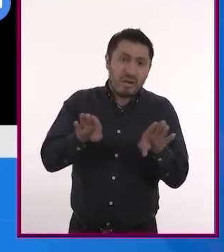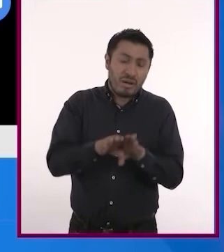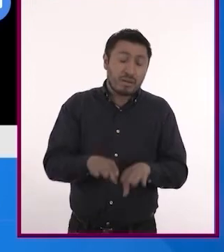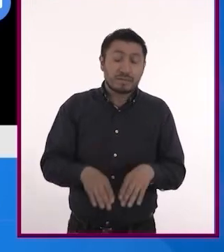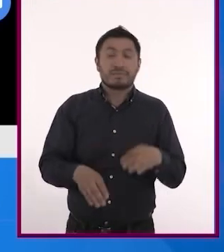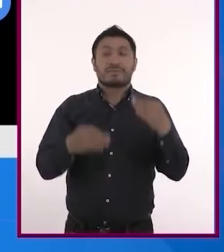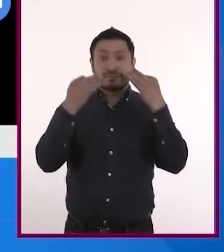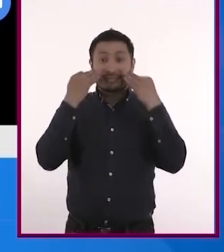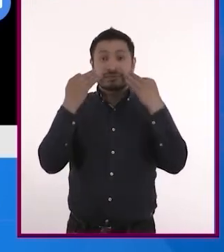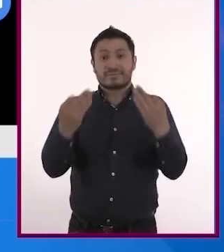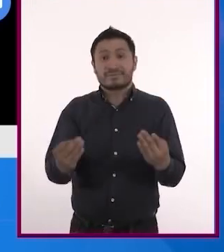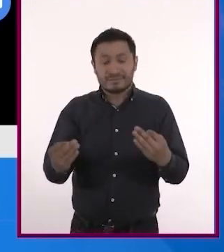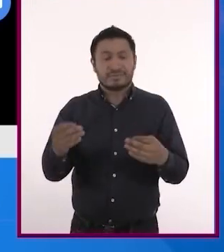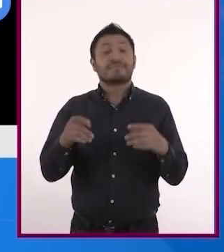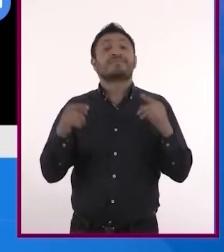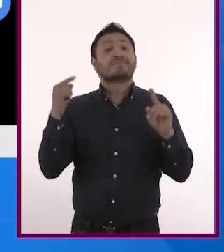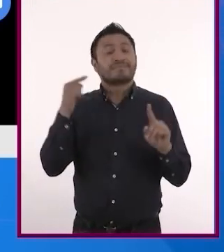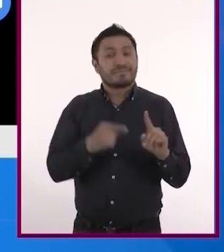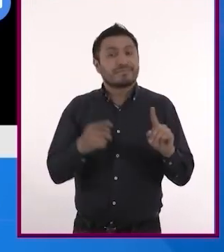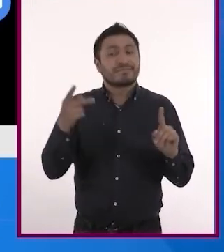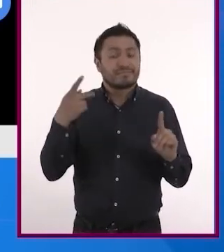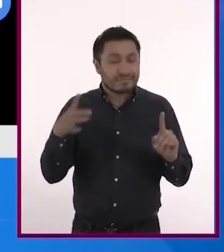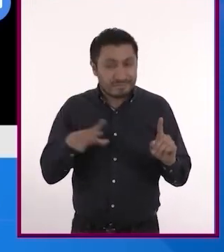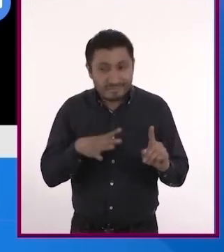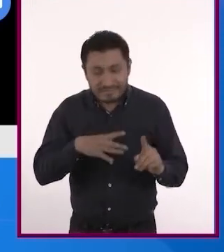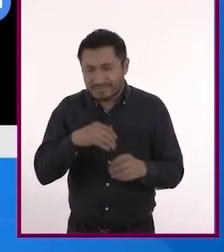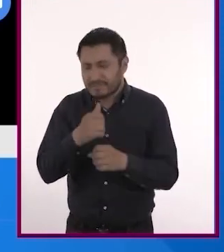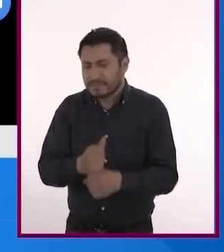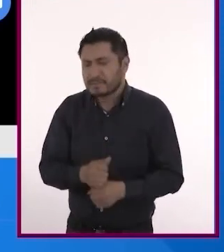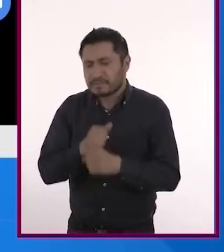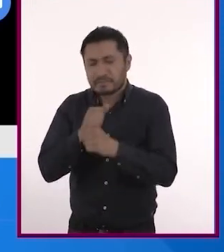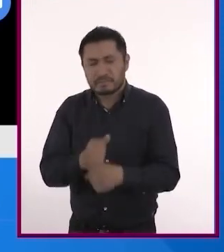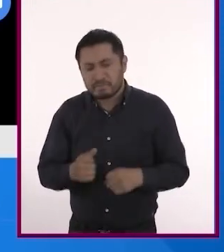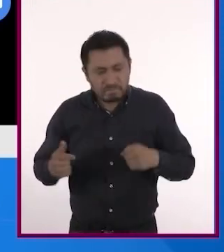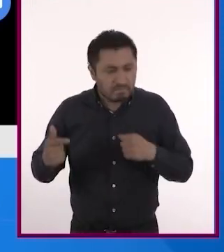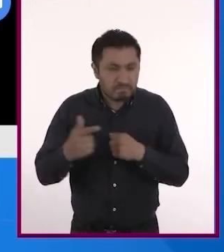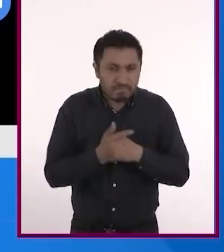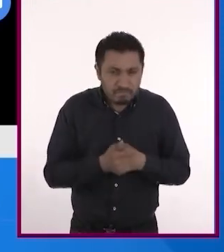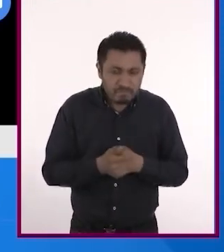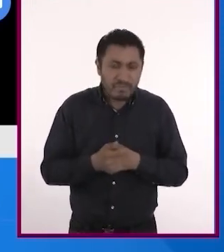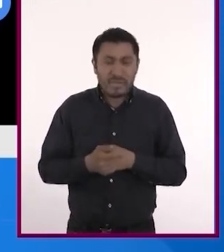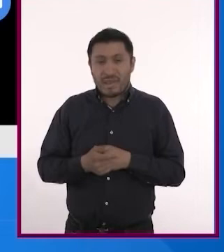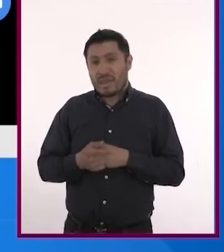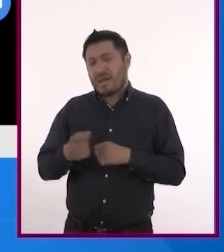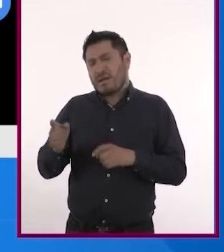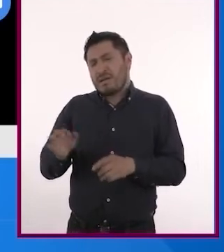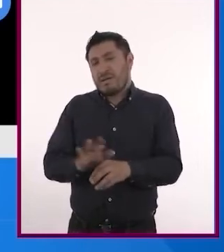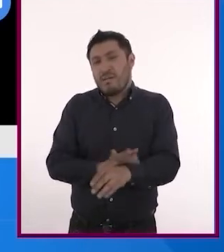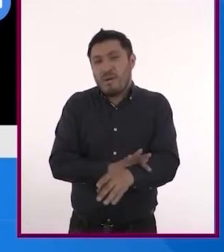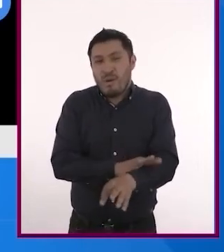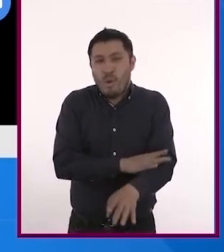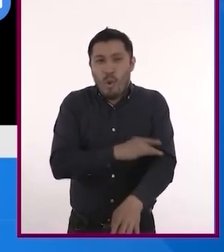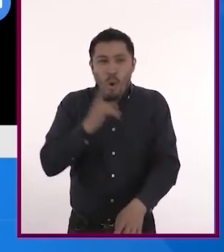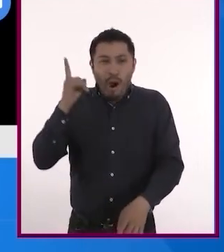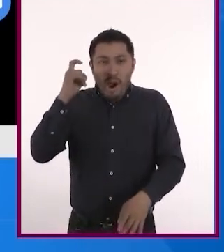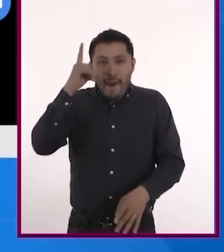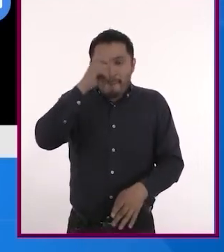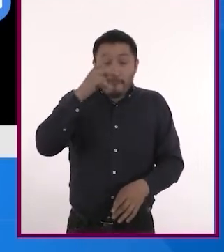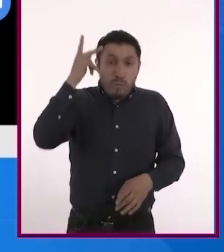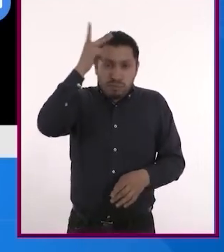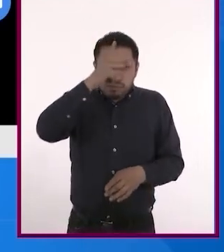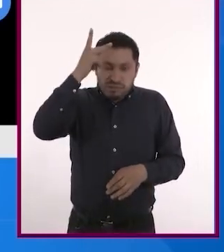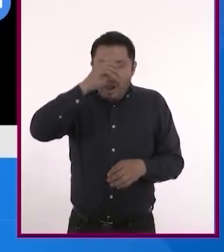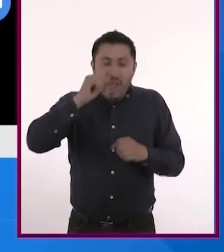dando cuenta que tiene algún sufrimiento, que está pasando por un momento emocional,